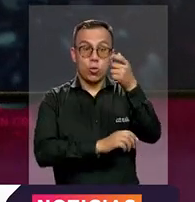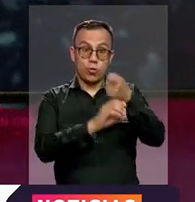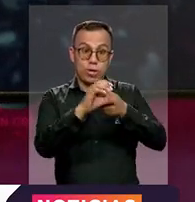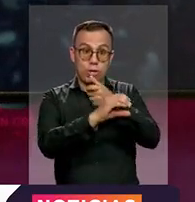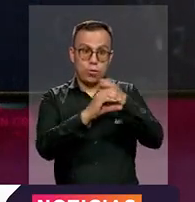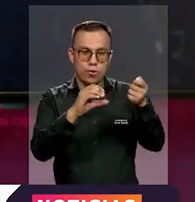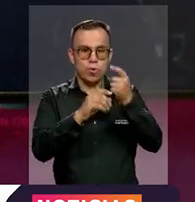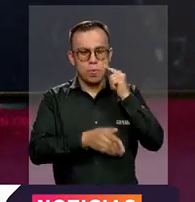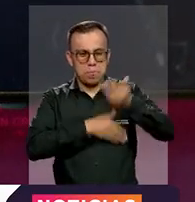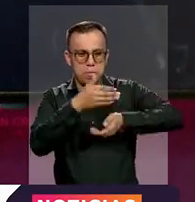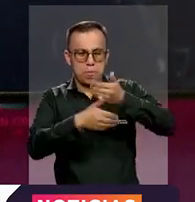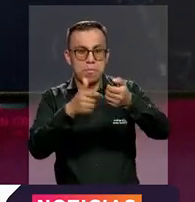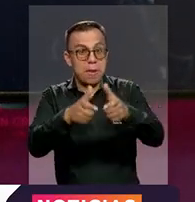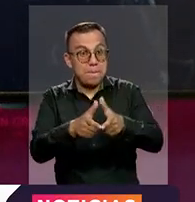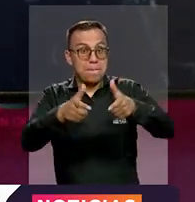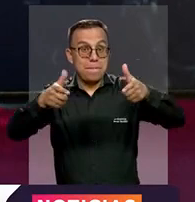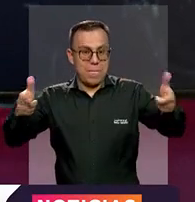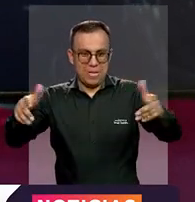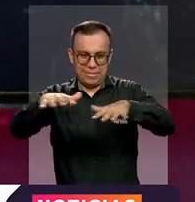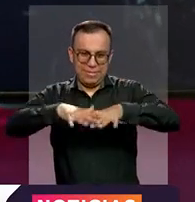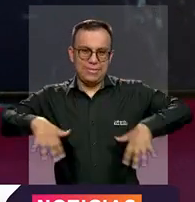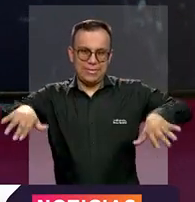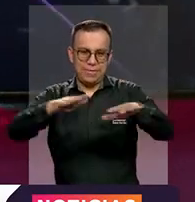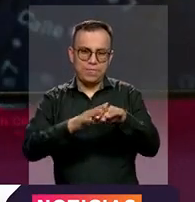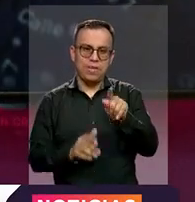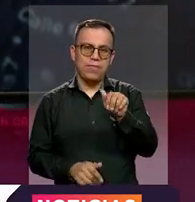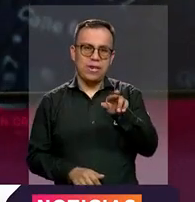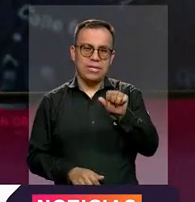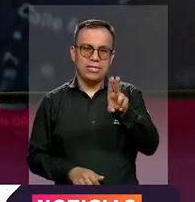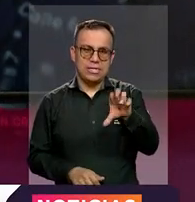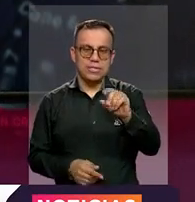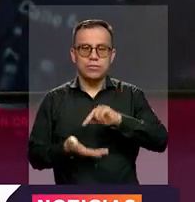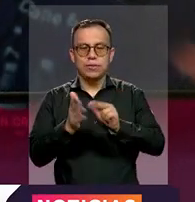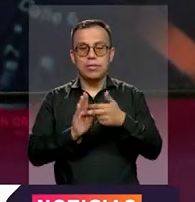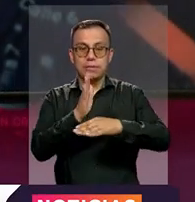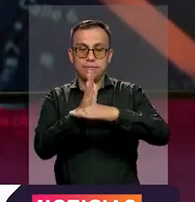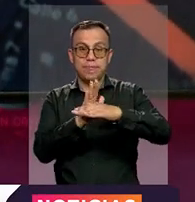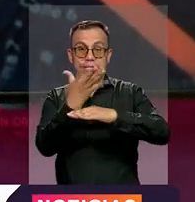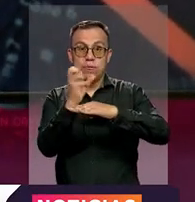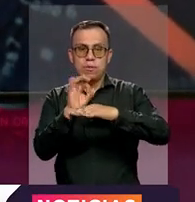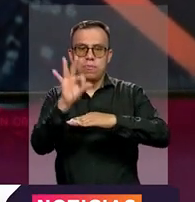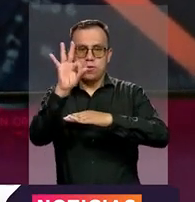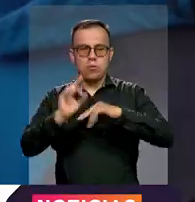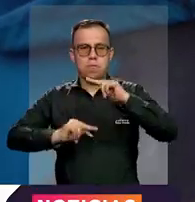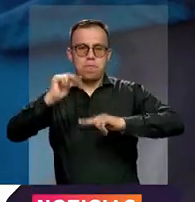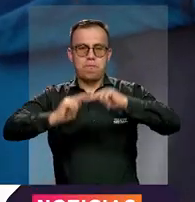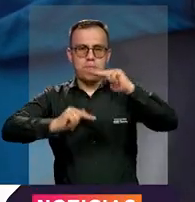el avance de la obra de ampliación de la planta Francisco Wessner está a la mitad de su construcción.